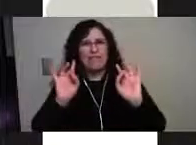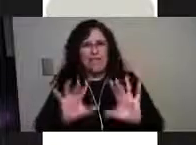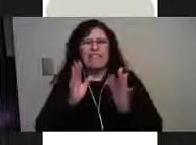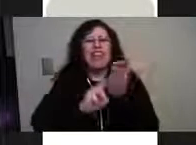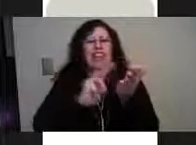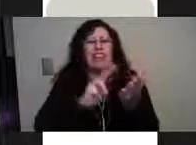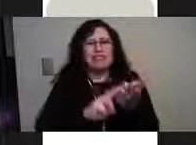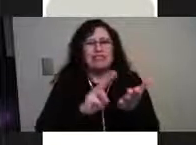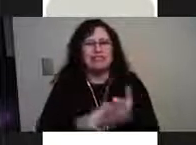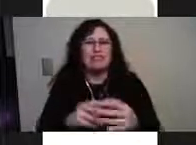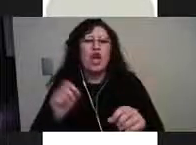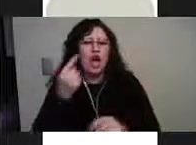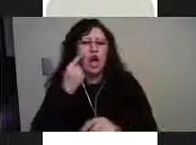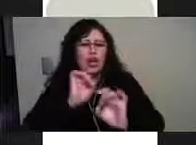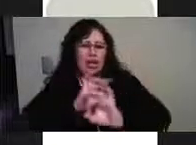¿Ya?